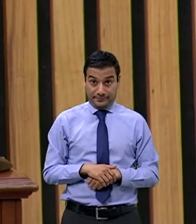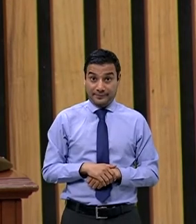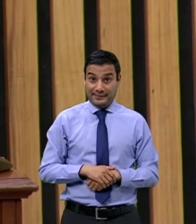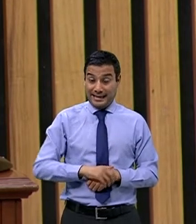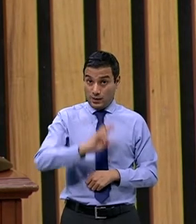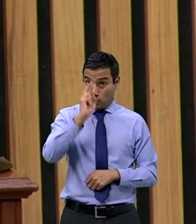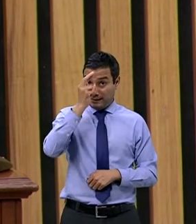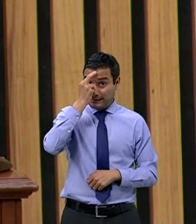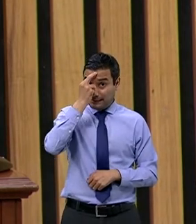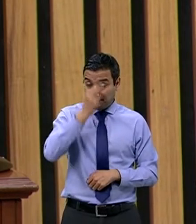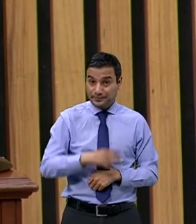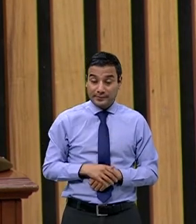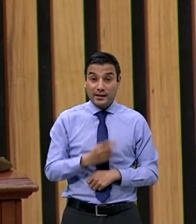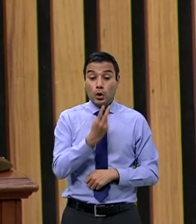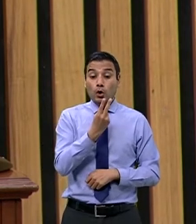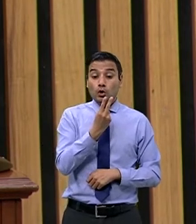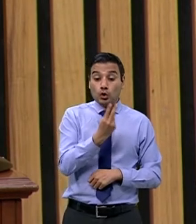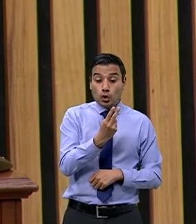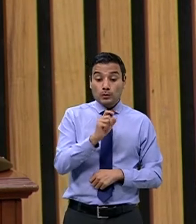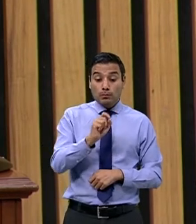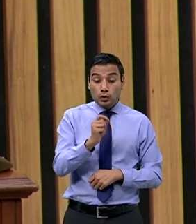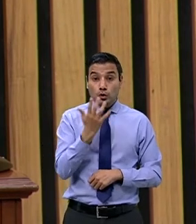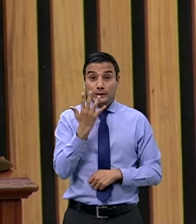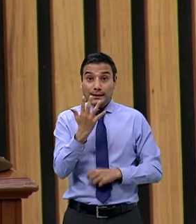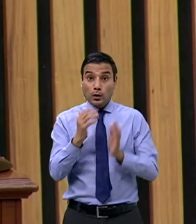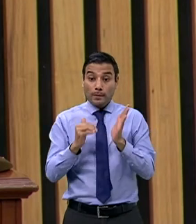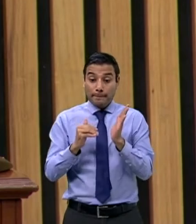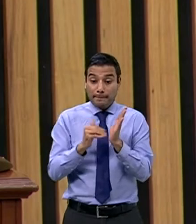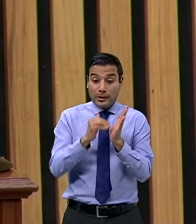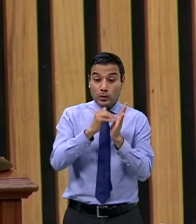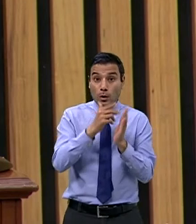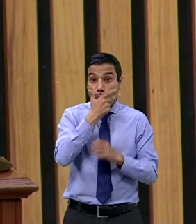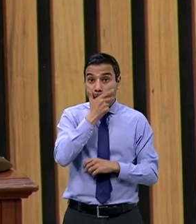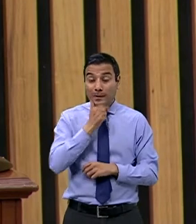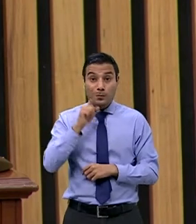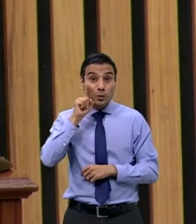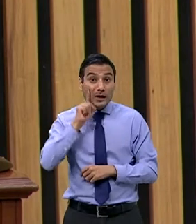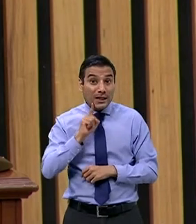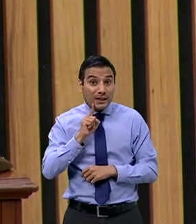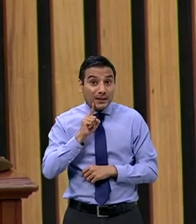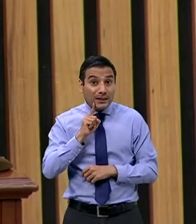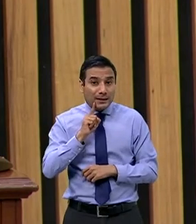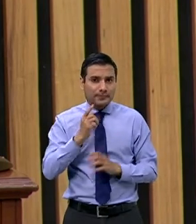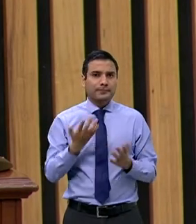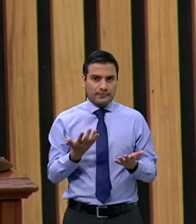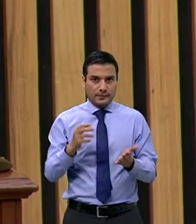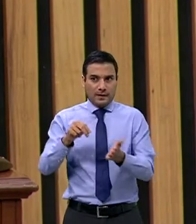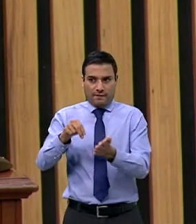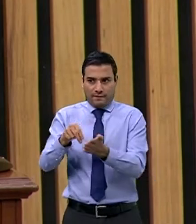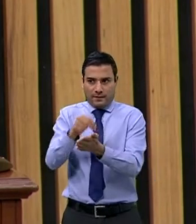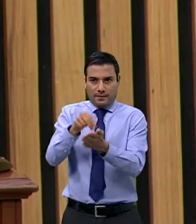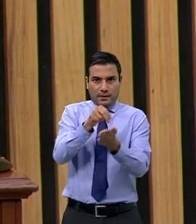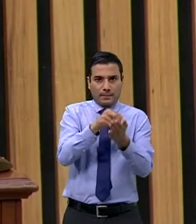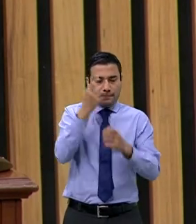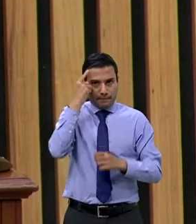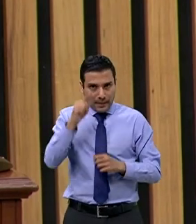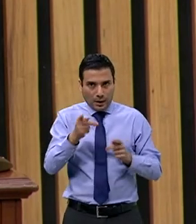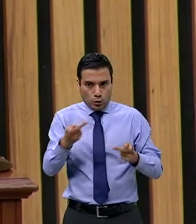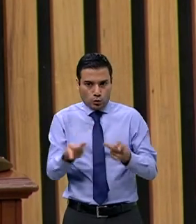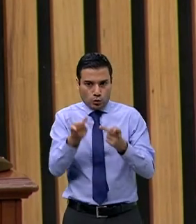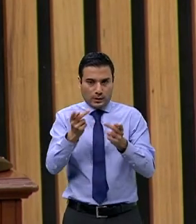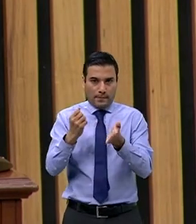aproximadamente 2.5 millones de ciudadanas y ciudadanos quienes firmaron para solicitar esta consulta